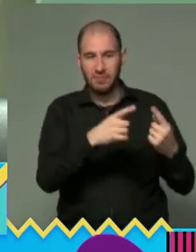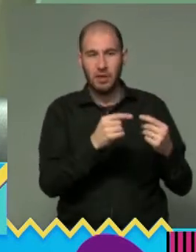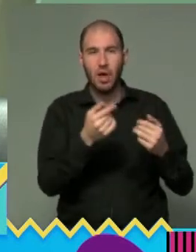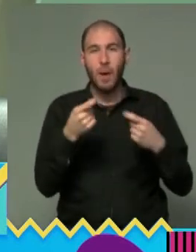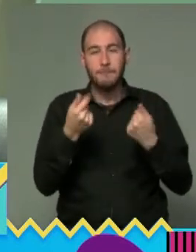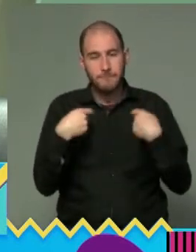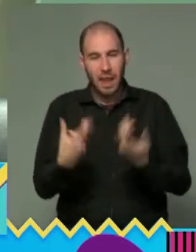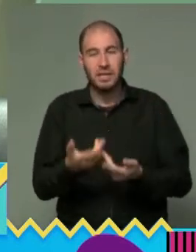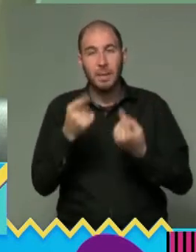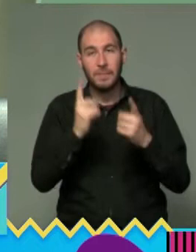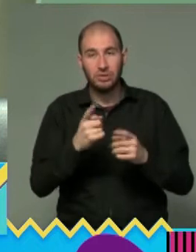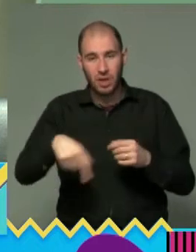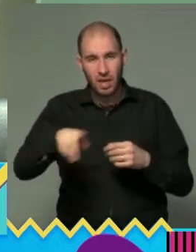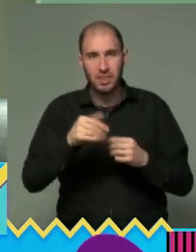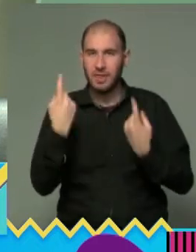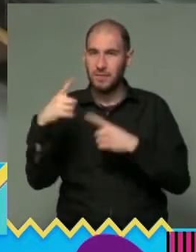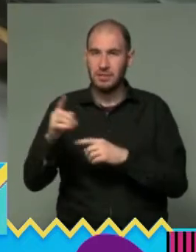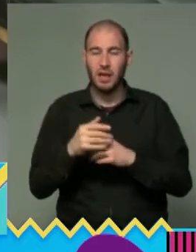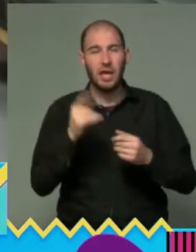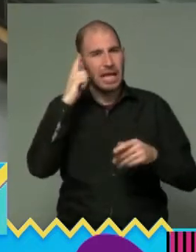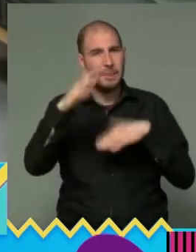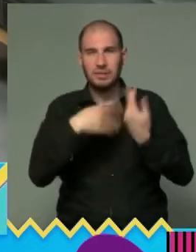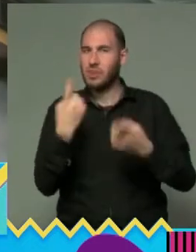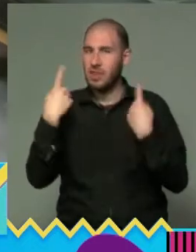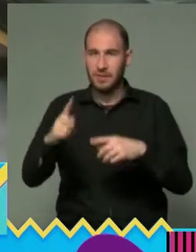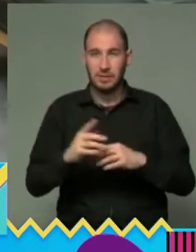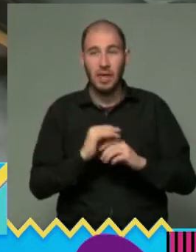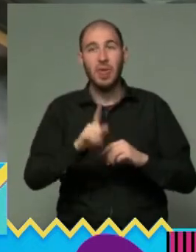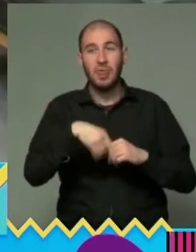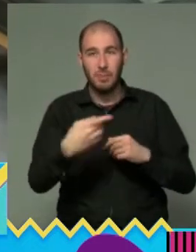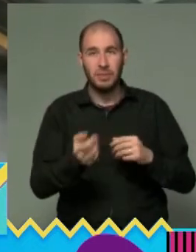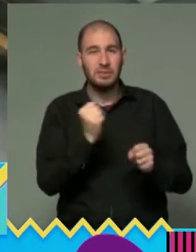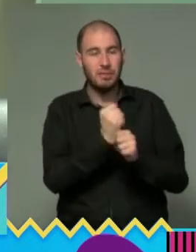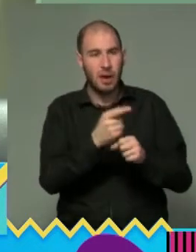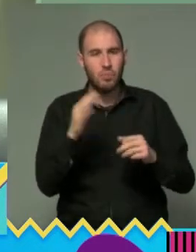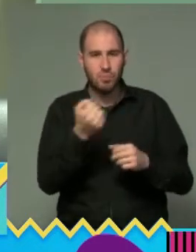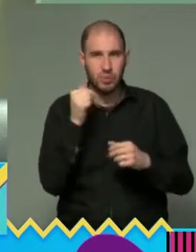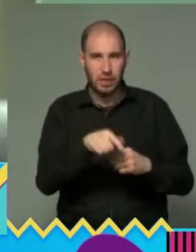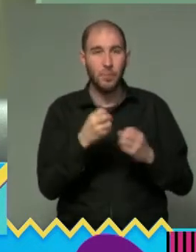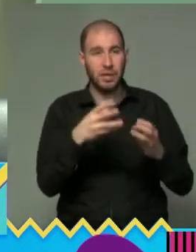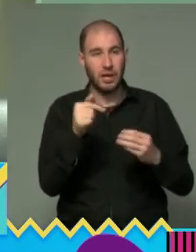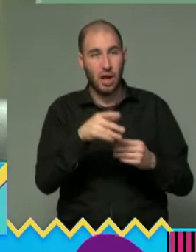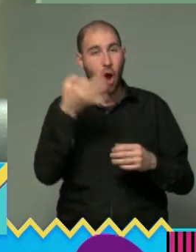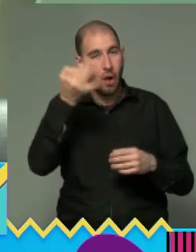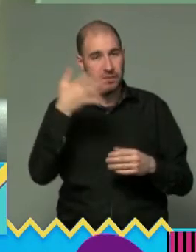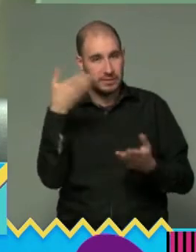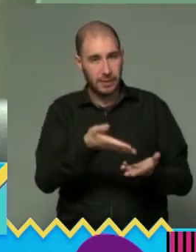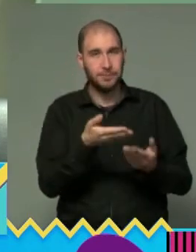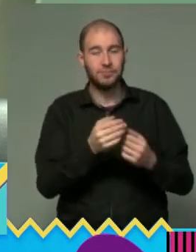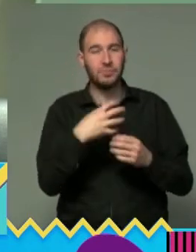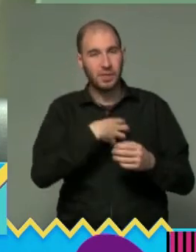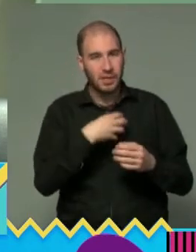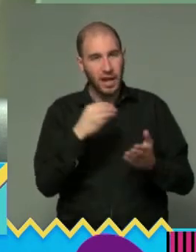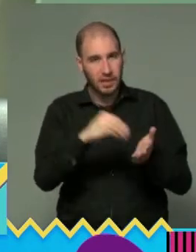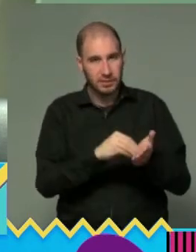los recursos, el personal para que eso llegue adelante es otra, dar la formación es otra, y después reconocer ese trabajo. Porque si vamos a oficializar que además de dar